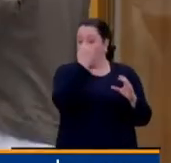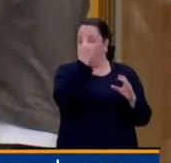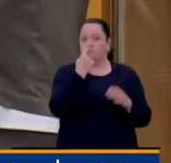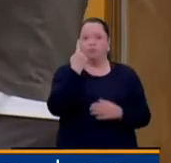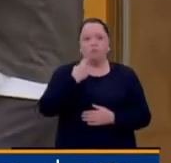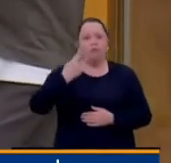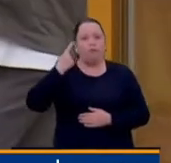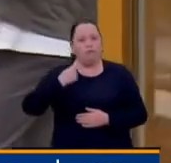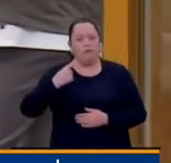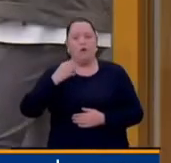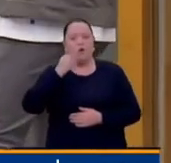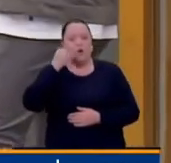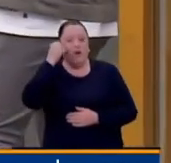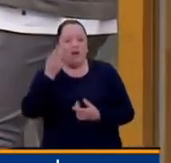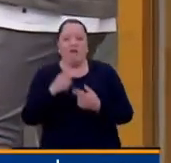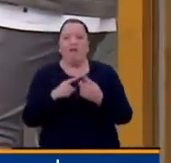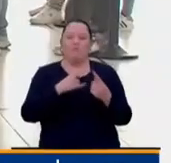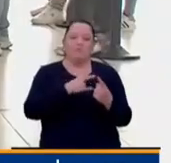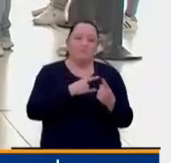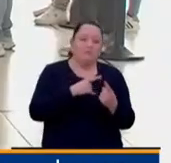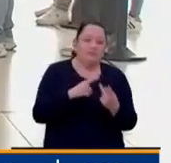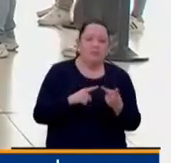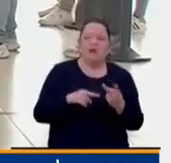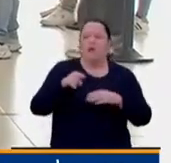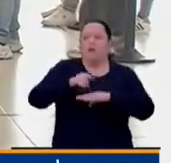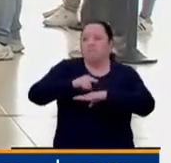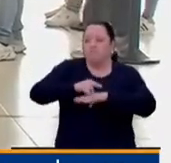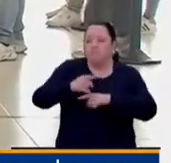casa, universitarios, guardas de seguridad,